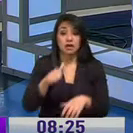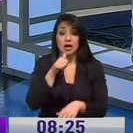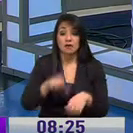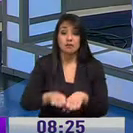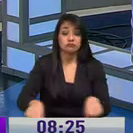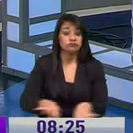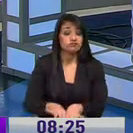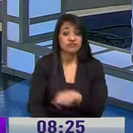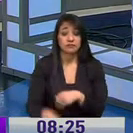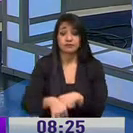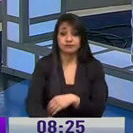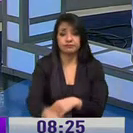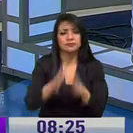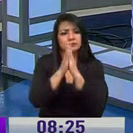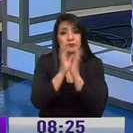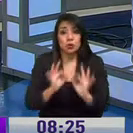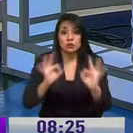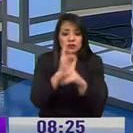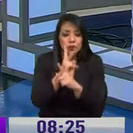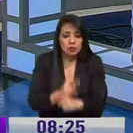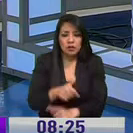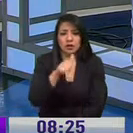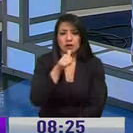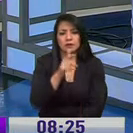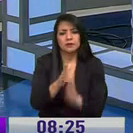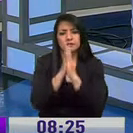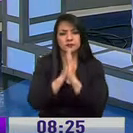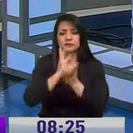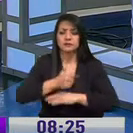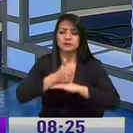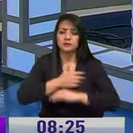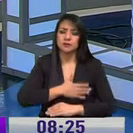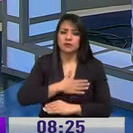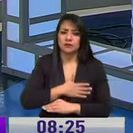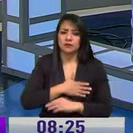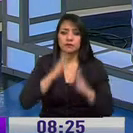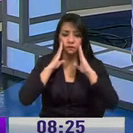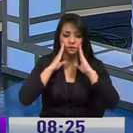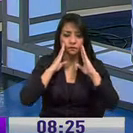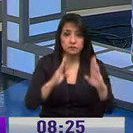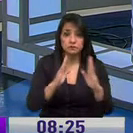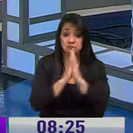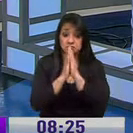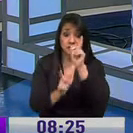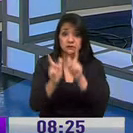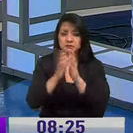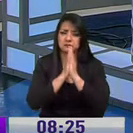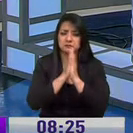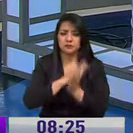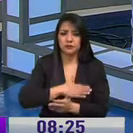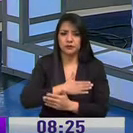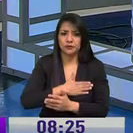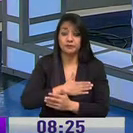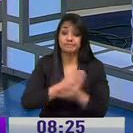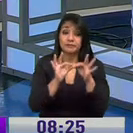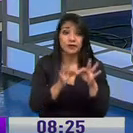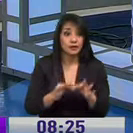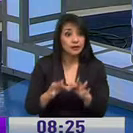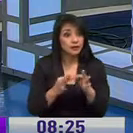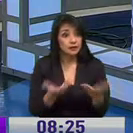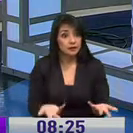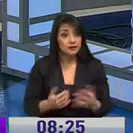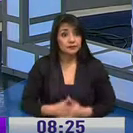Qué importante que es cuidar el líquido vital, así que sí, le hacemos un llamado a las autoridades para que tomen en cuenta estos pedidos de la ciudadanía y les reparen pues estas